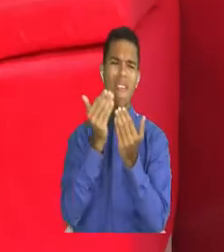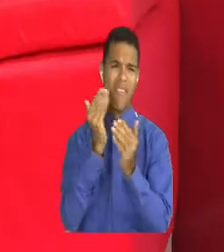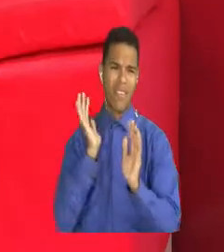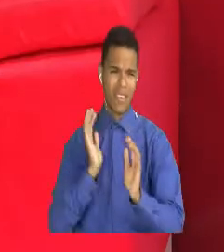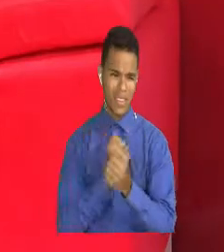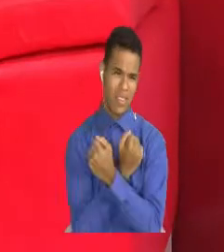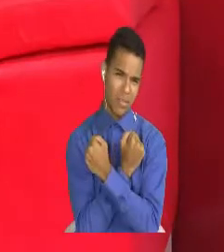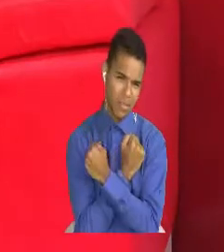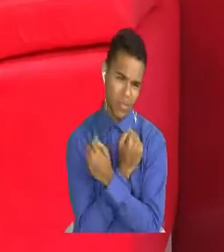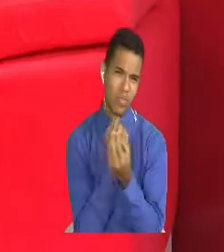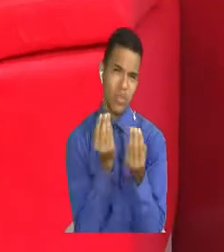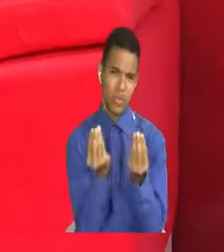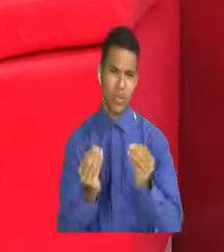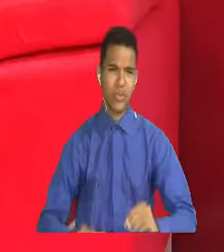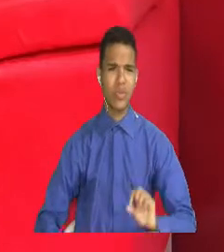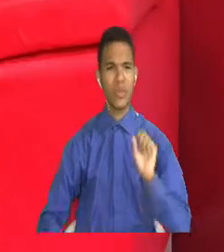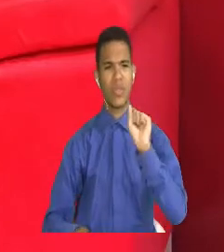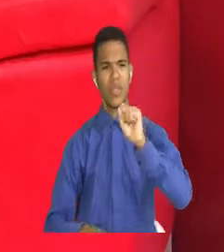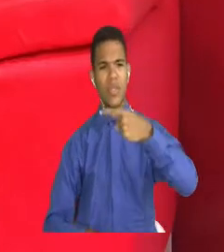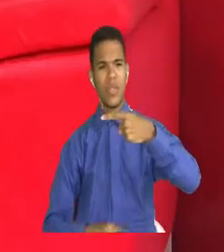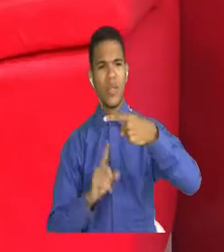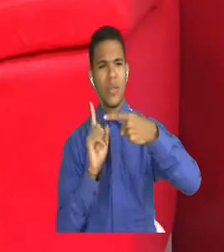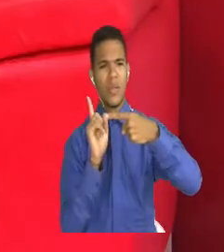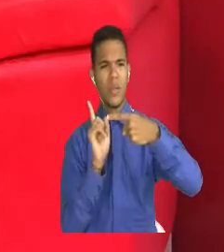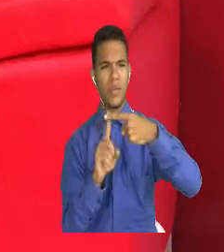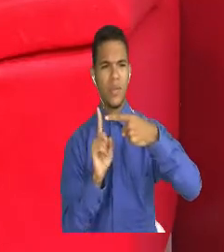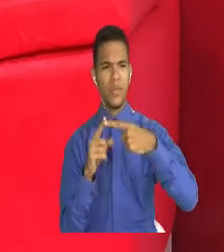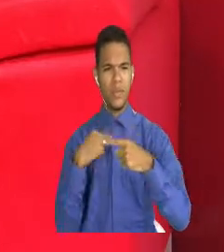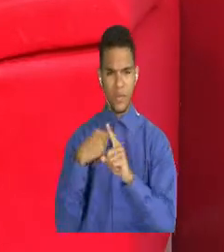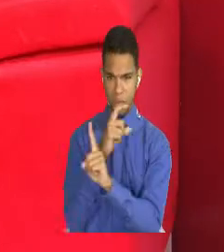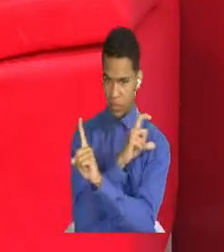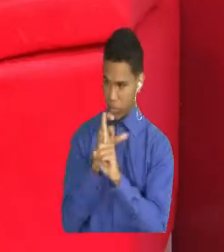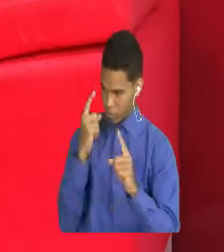Sí. Y bueno, la primera pregunta, ¿qué tal estás de cultura general?